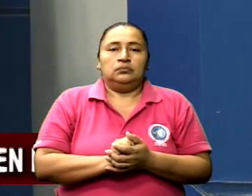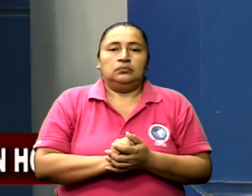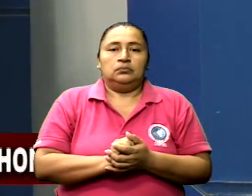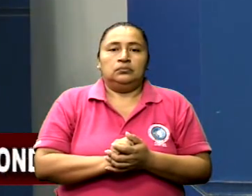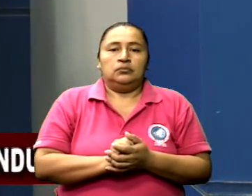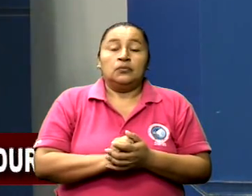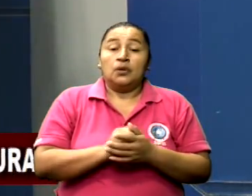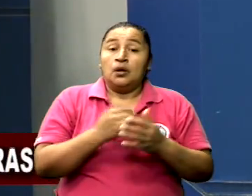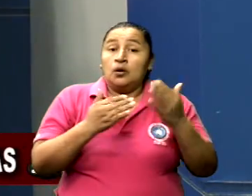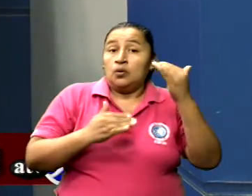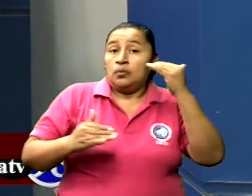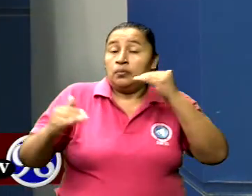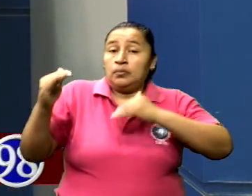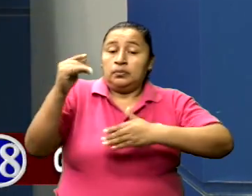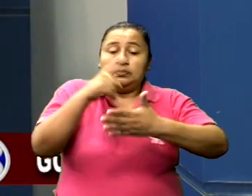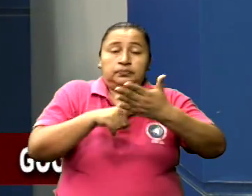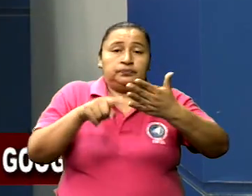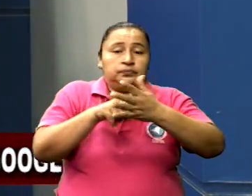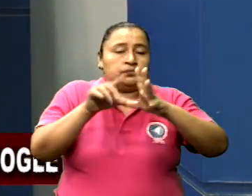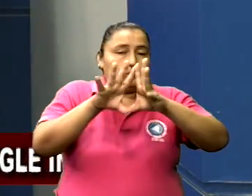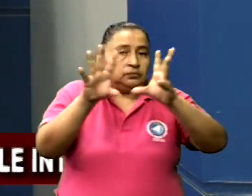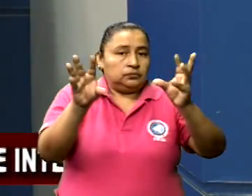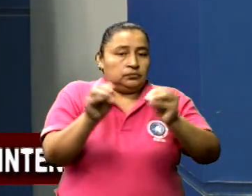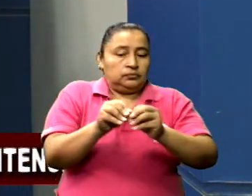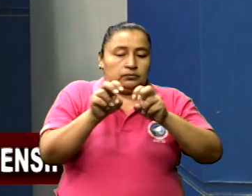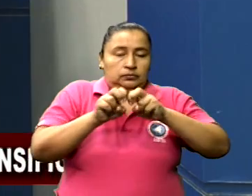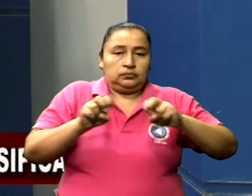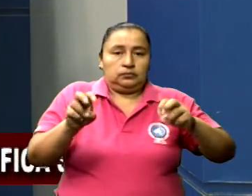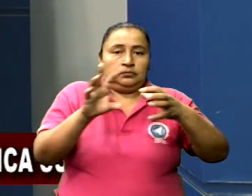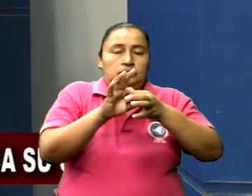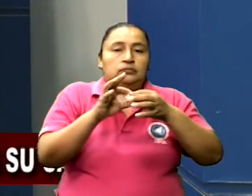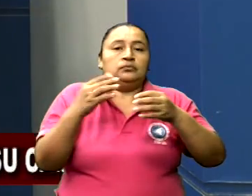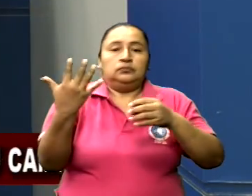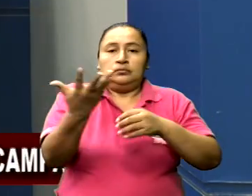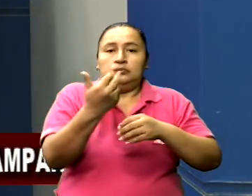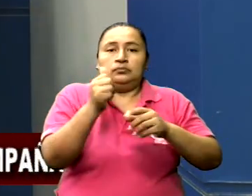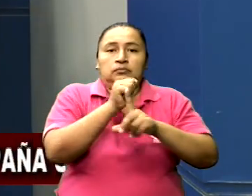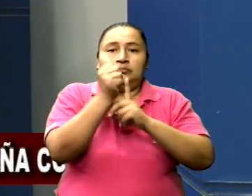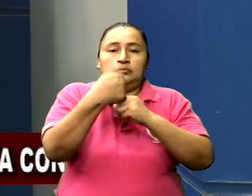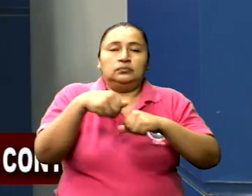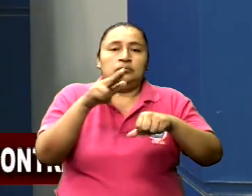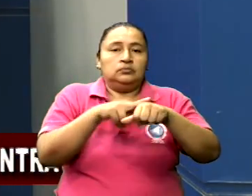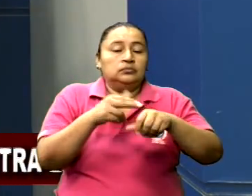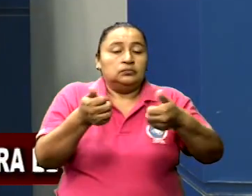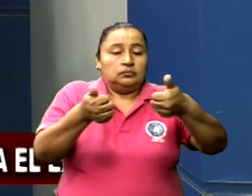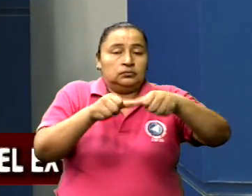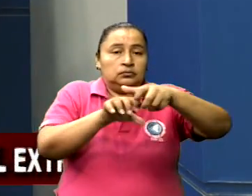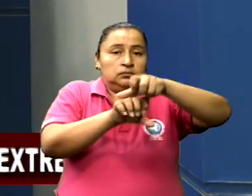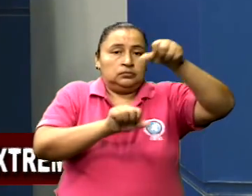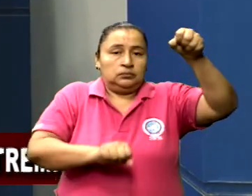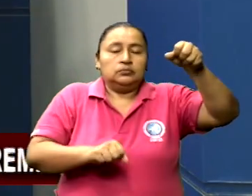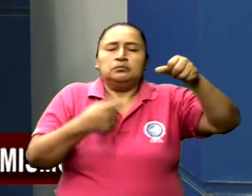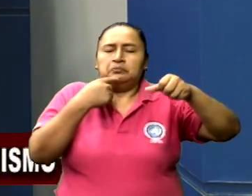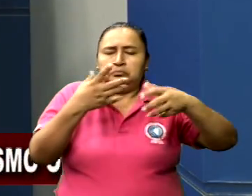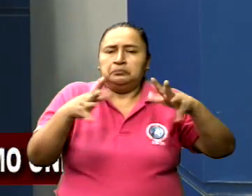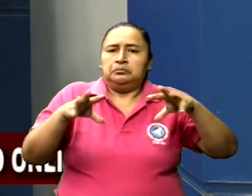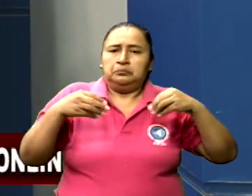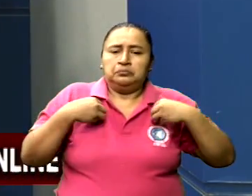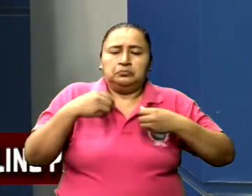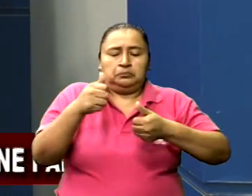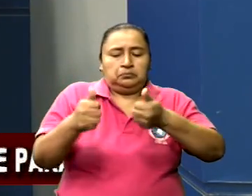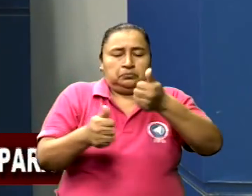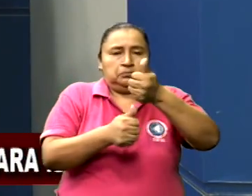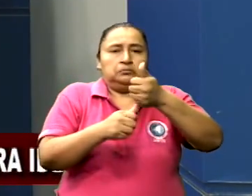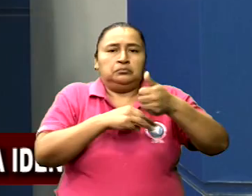Con mayoría de votos, el Pleno de la Asamblea Nacional aprobó un decreto legislativo en el que se ratifica a miembros y suplentes